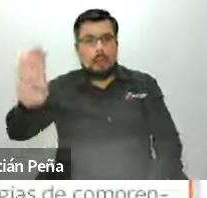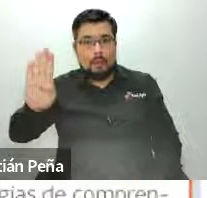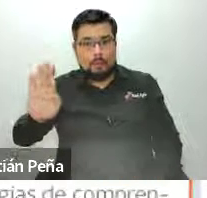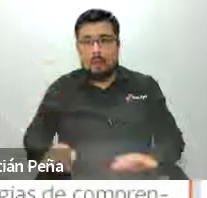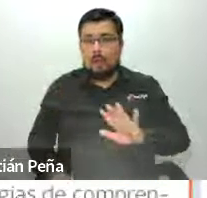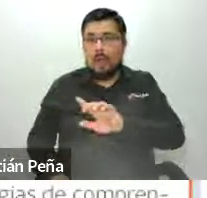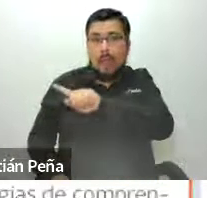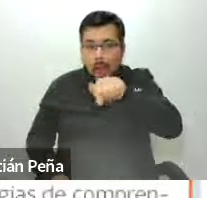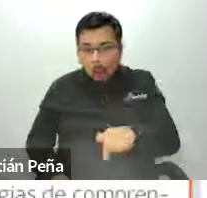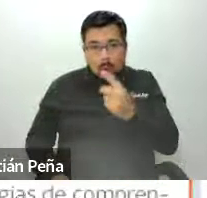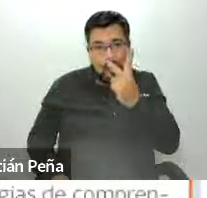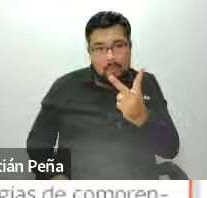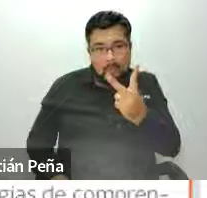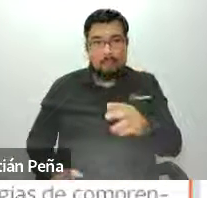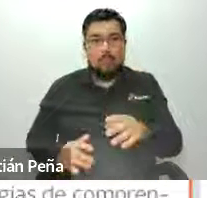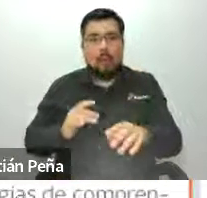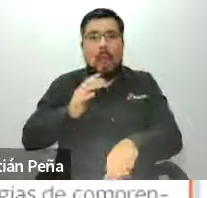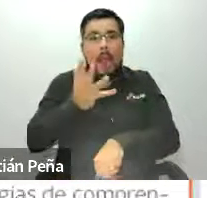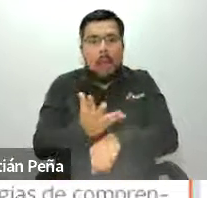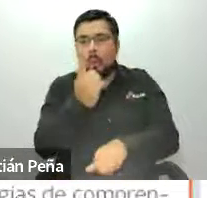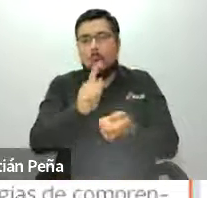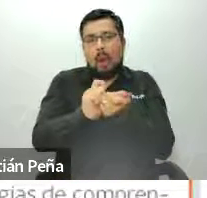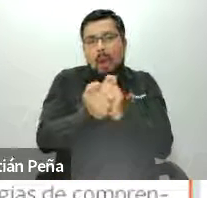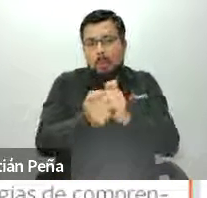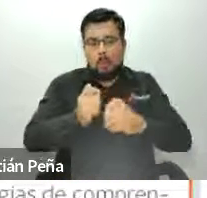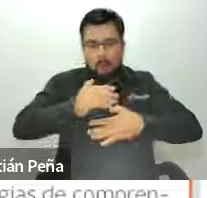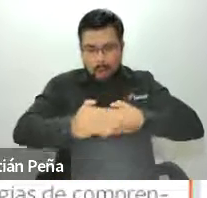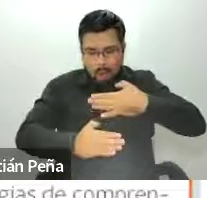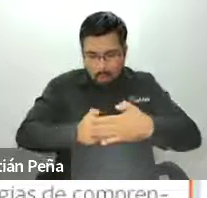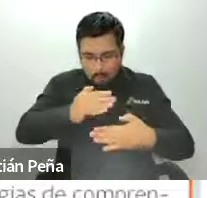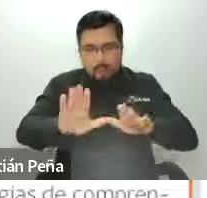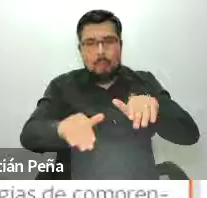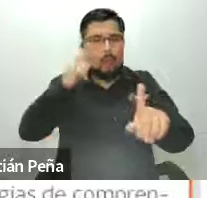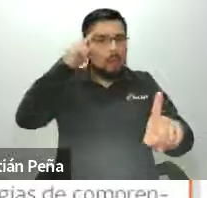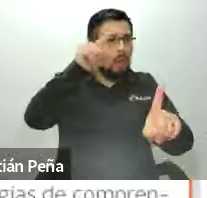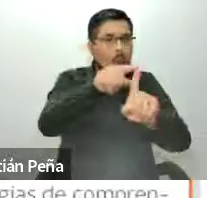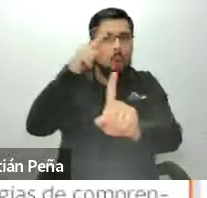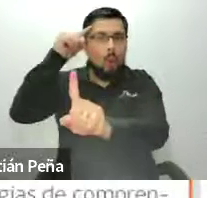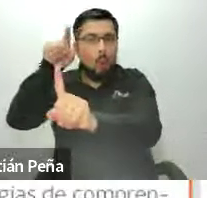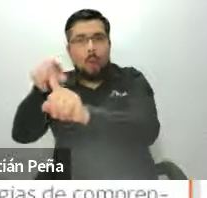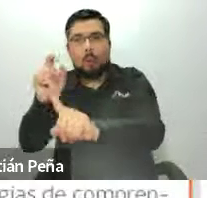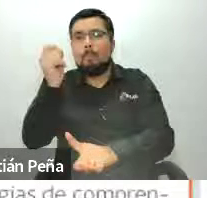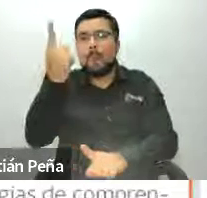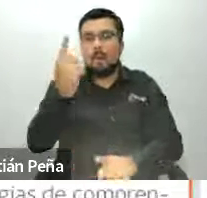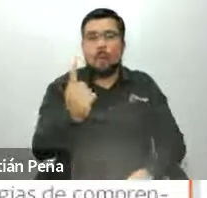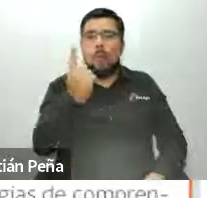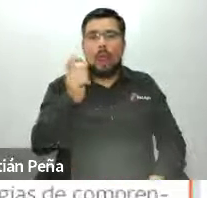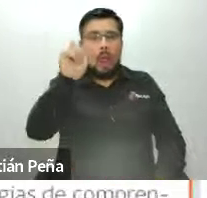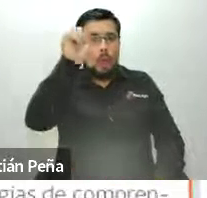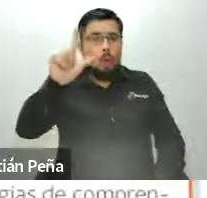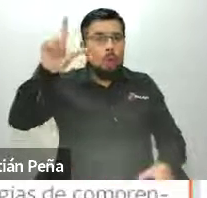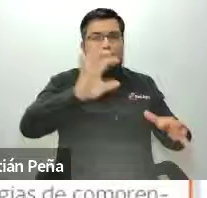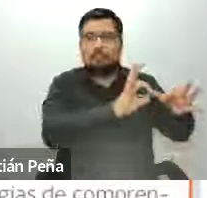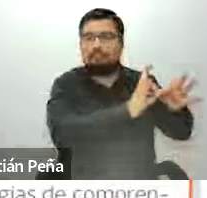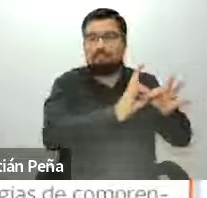una progresión en términos de complejidad, pero que se mantiene una lógica. Y ese es el sentido, ¿no es cierto?, de esta idea